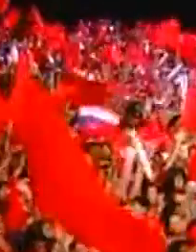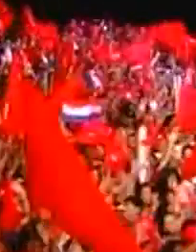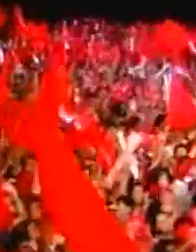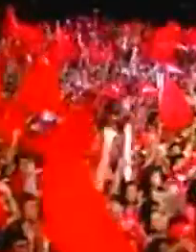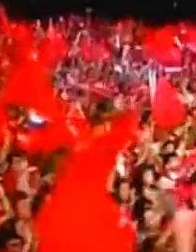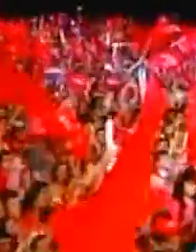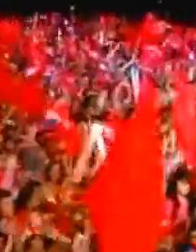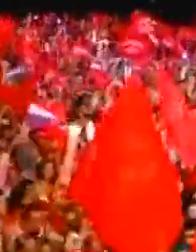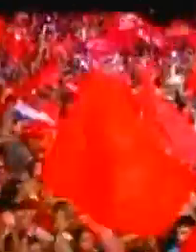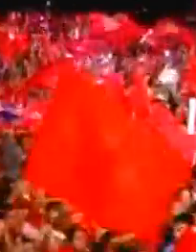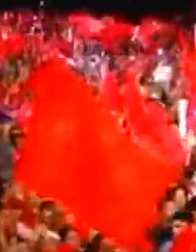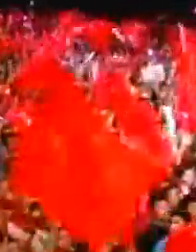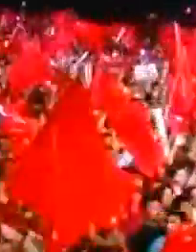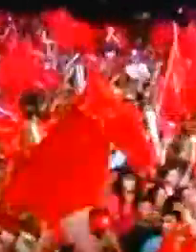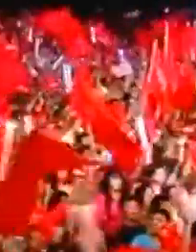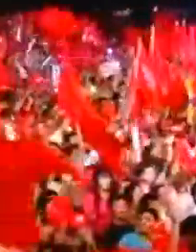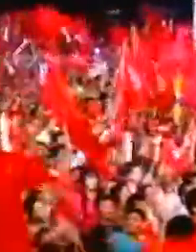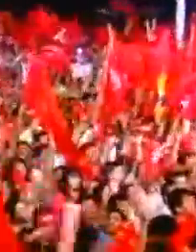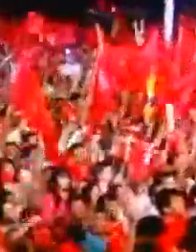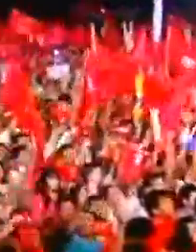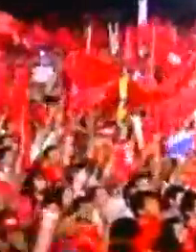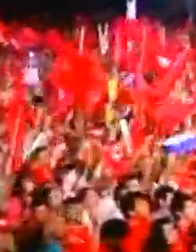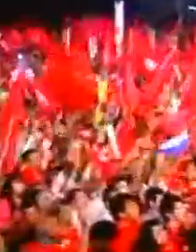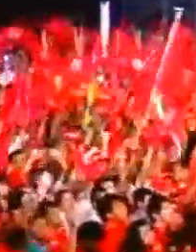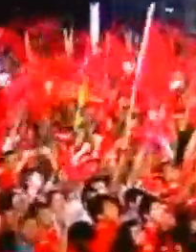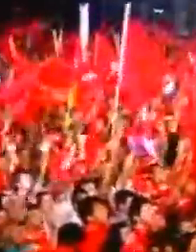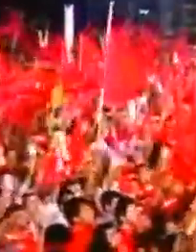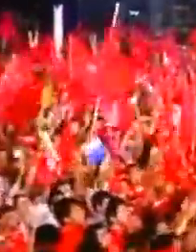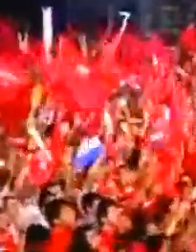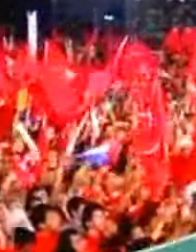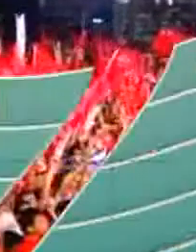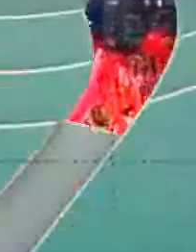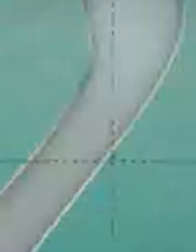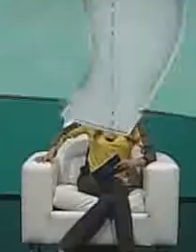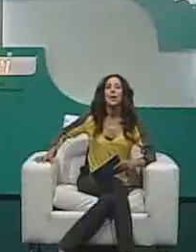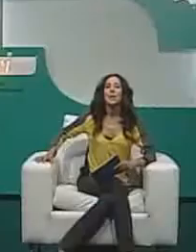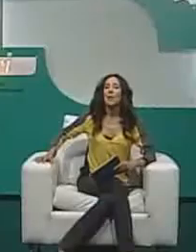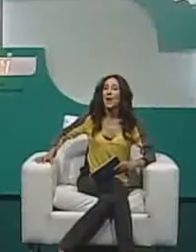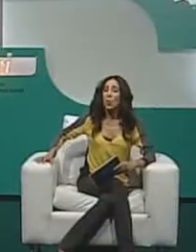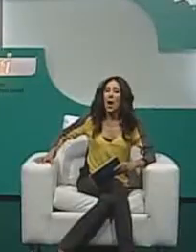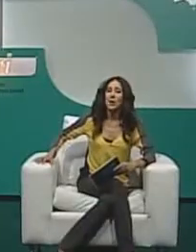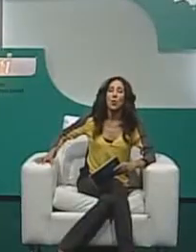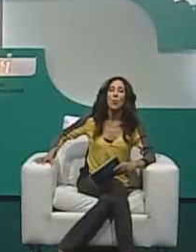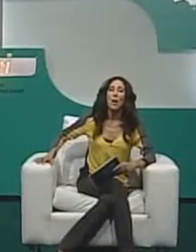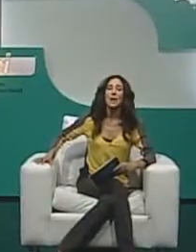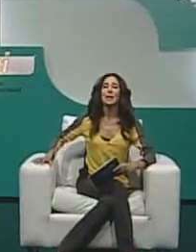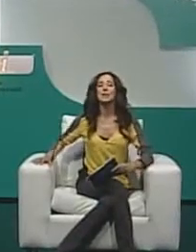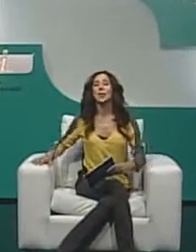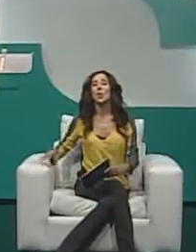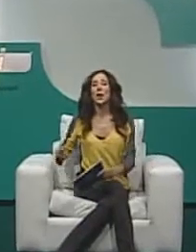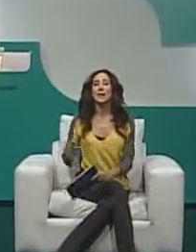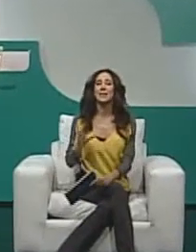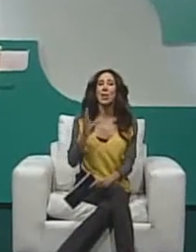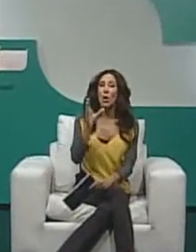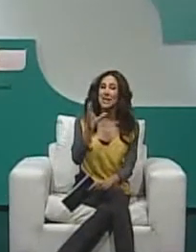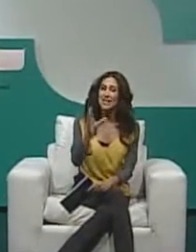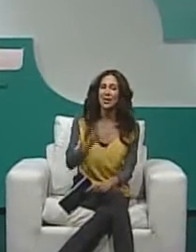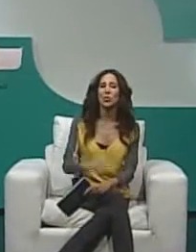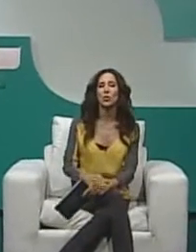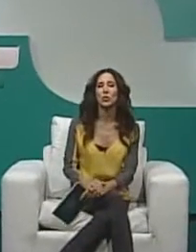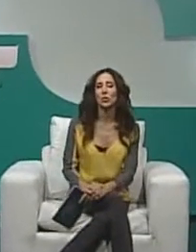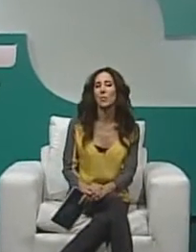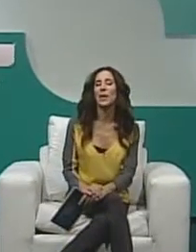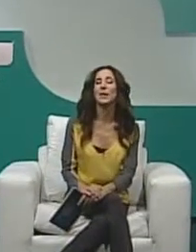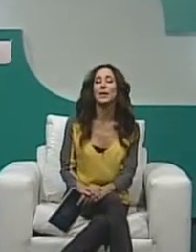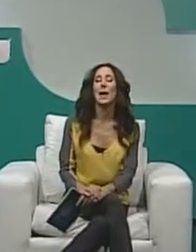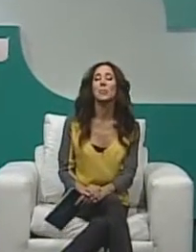diversos actos de corrupción cometidos durante el mandato del gobierno saliente de Federico Franco. Paraguay, un país localizado al centro